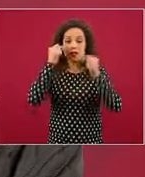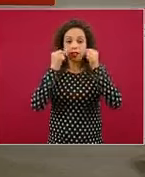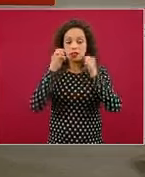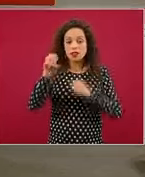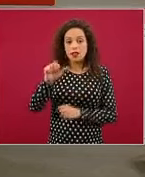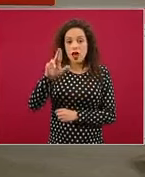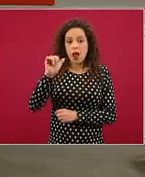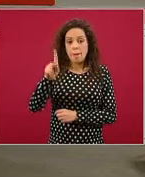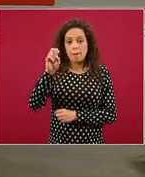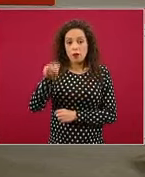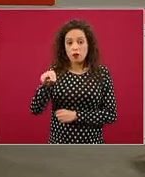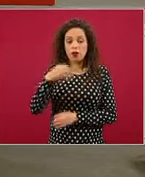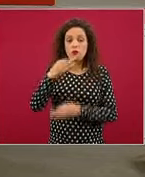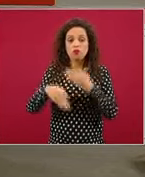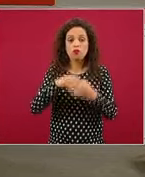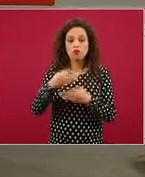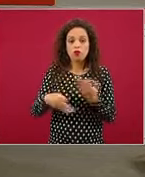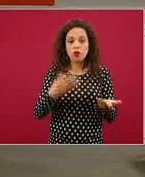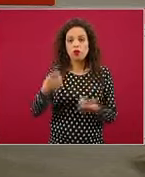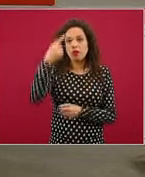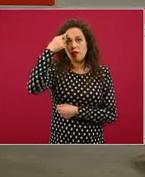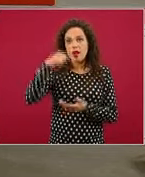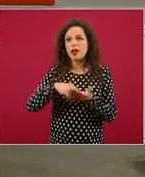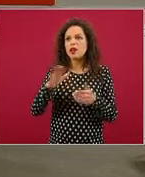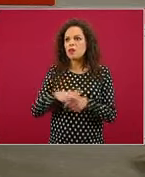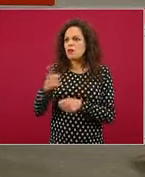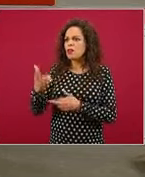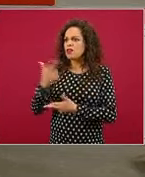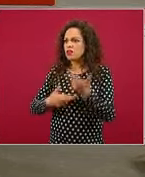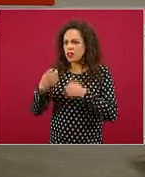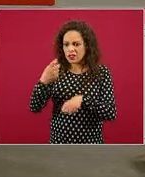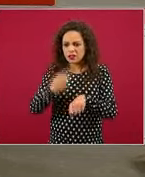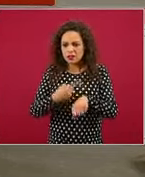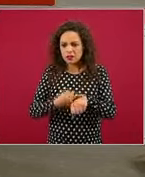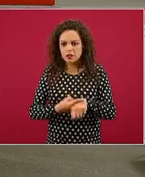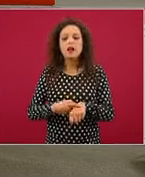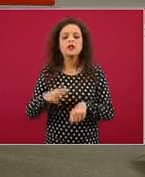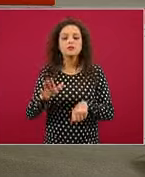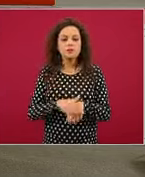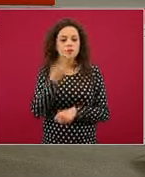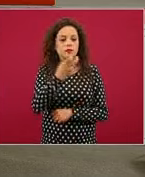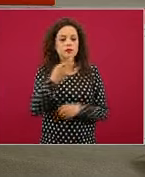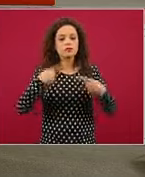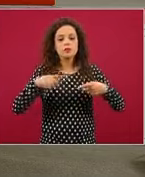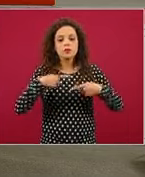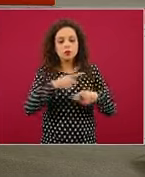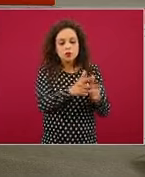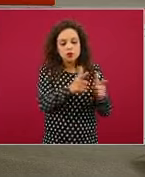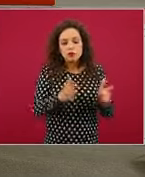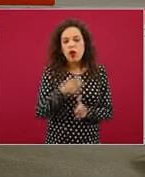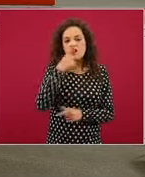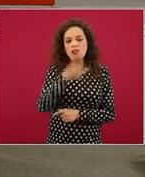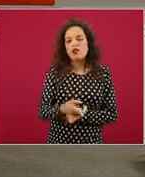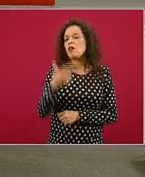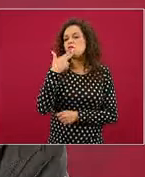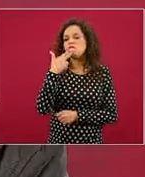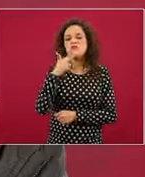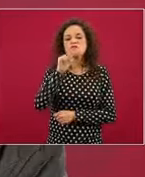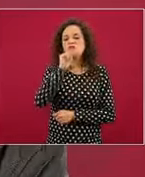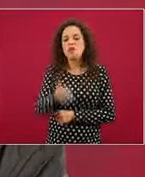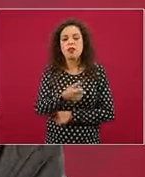esta acción de descrédito, desde luego no es la única, como un grave daño a la salud pública. Y así ha habido otras